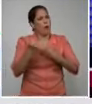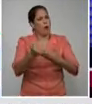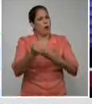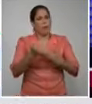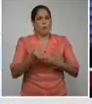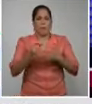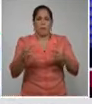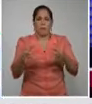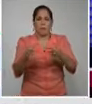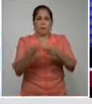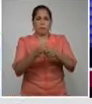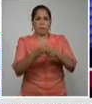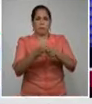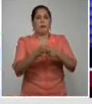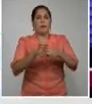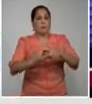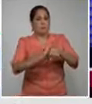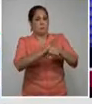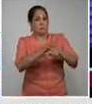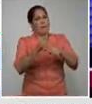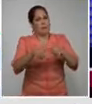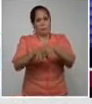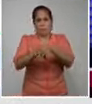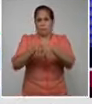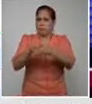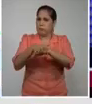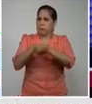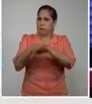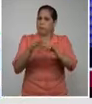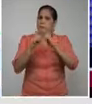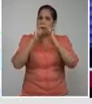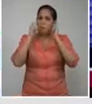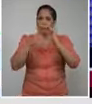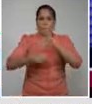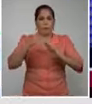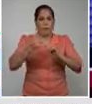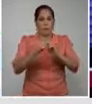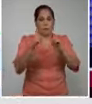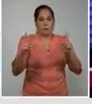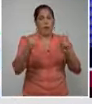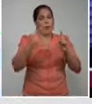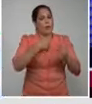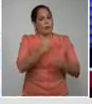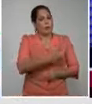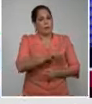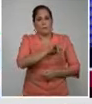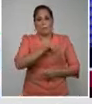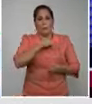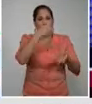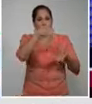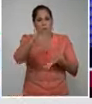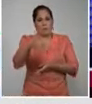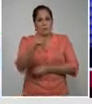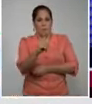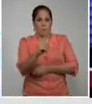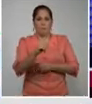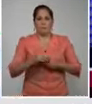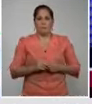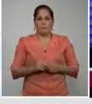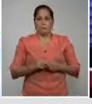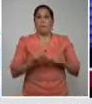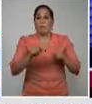medidas higiénico-sanitarias indicadas. Por supuesto, hoy también un día triste con un fallecido como consecuencia de la enfermedad. Tendremos